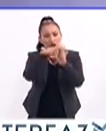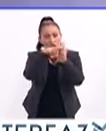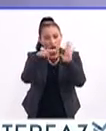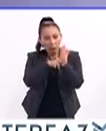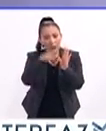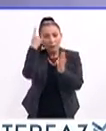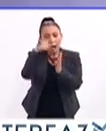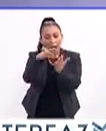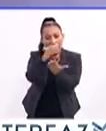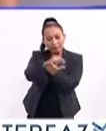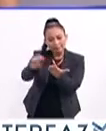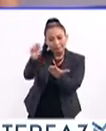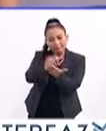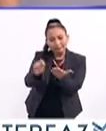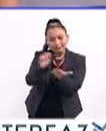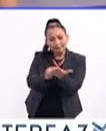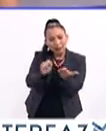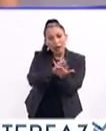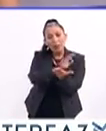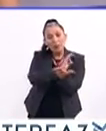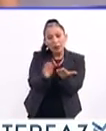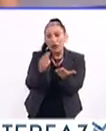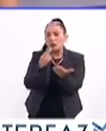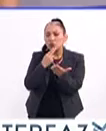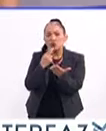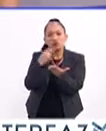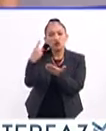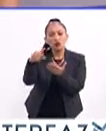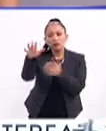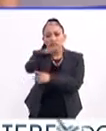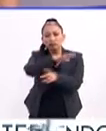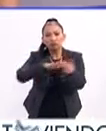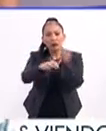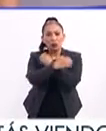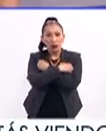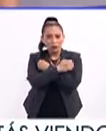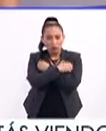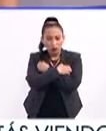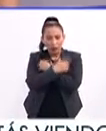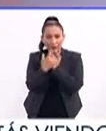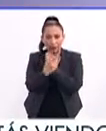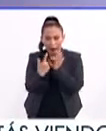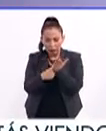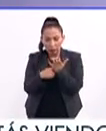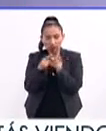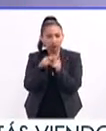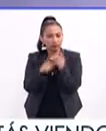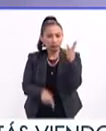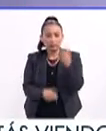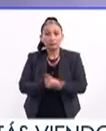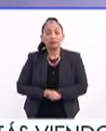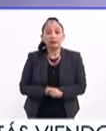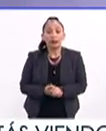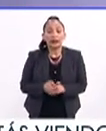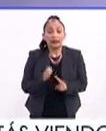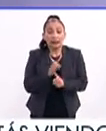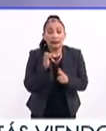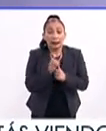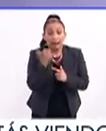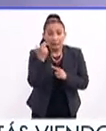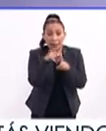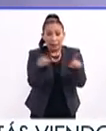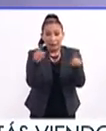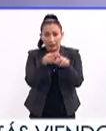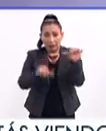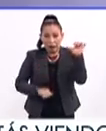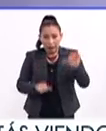de escritura que se puedan utilizar en contextos educativos, etcétera. Entonces, estas